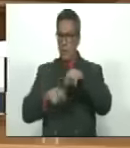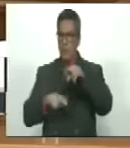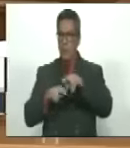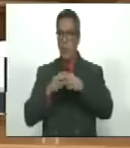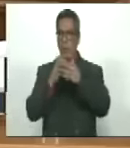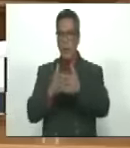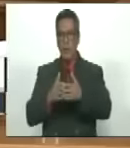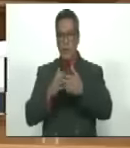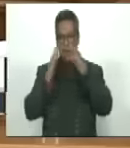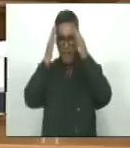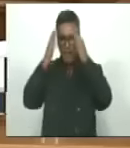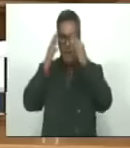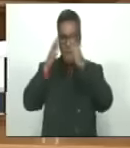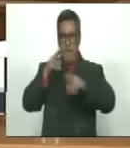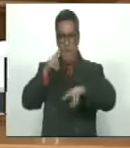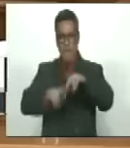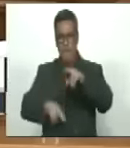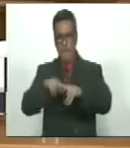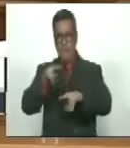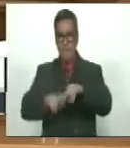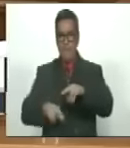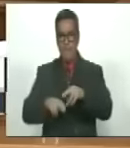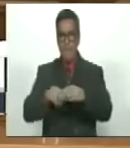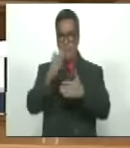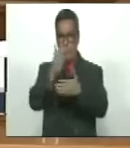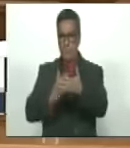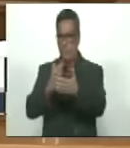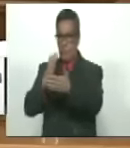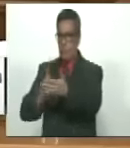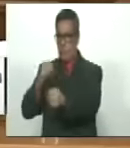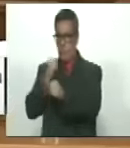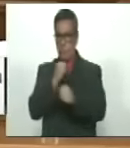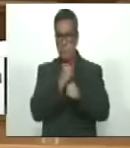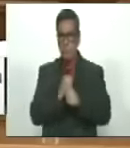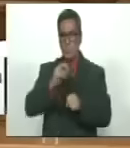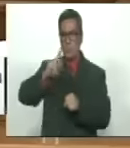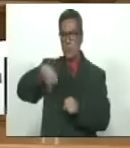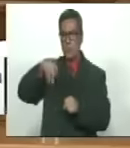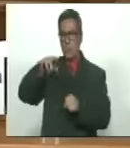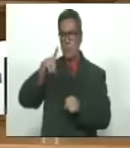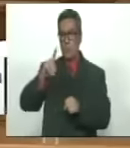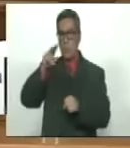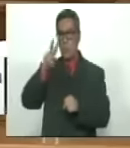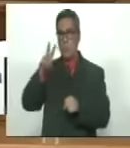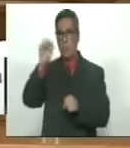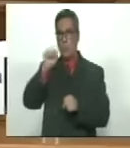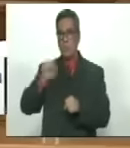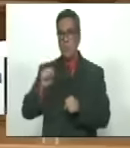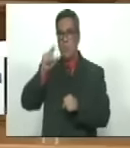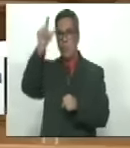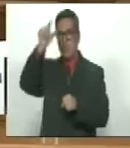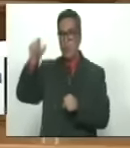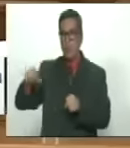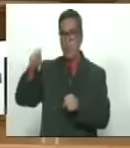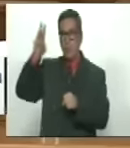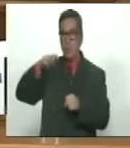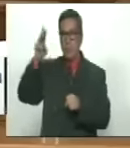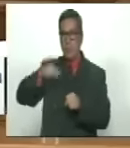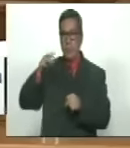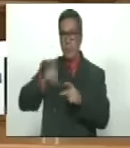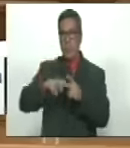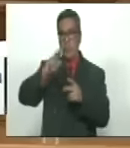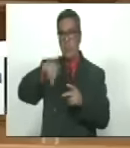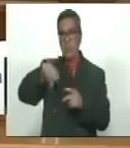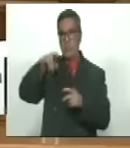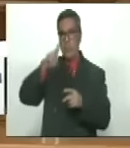instruye la creación de divisiones de trabajo de PDVSA para el Esequibo, PDVSA Esequibo,